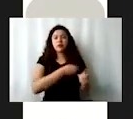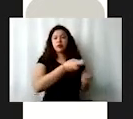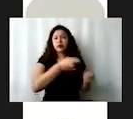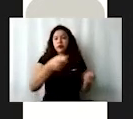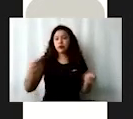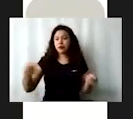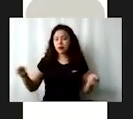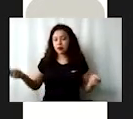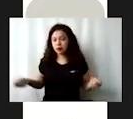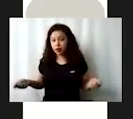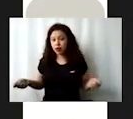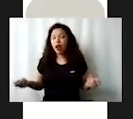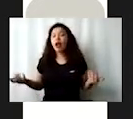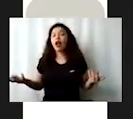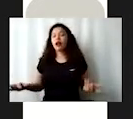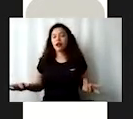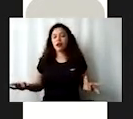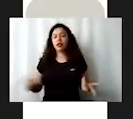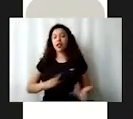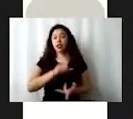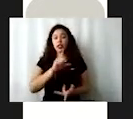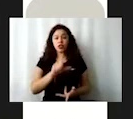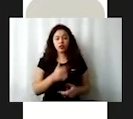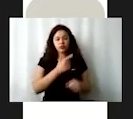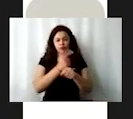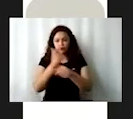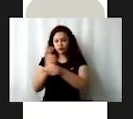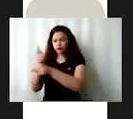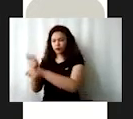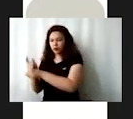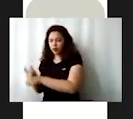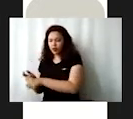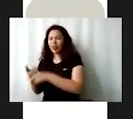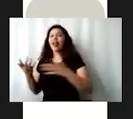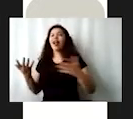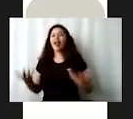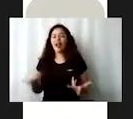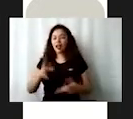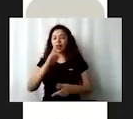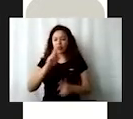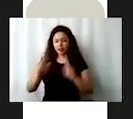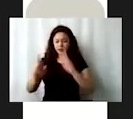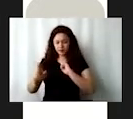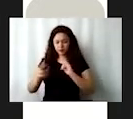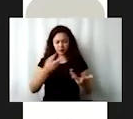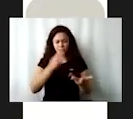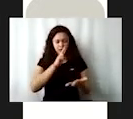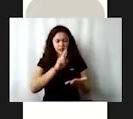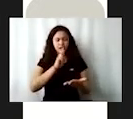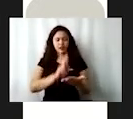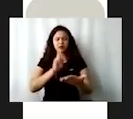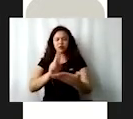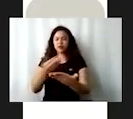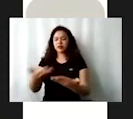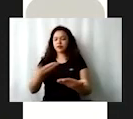puede, por supuesto, identificar en estos trabajadores a través de estas respuestas lo que se requiere para ese perfil,